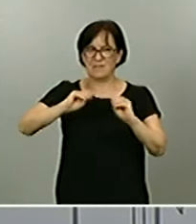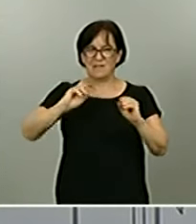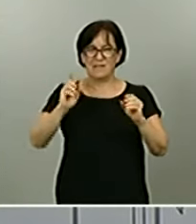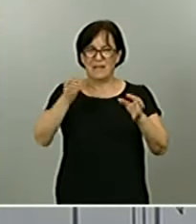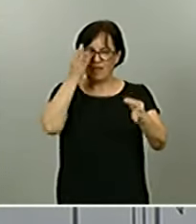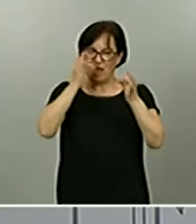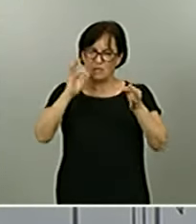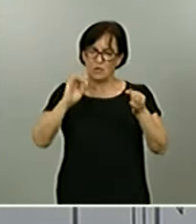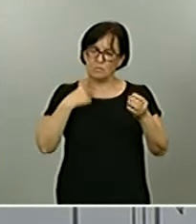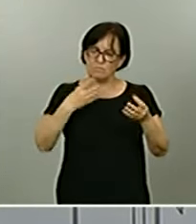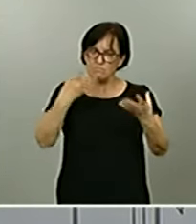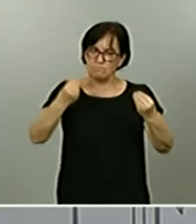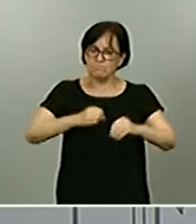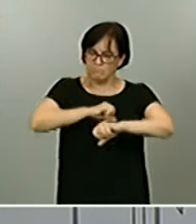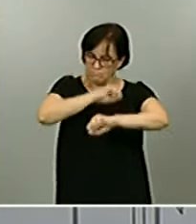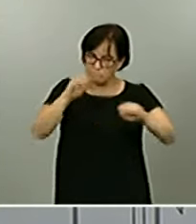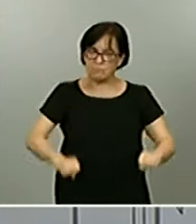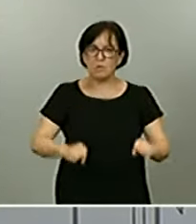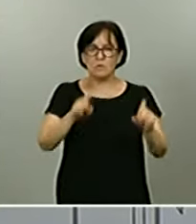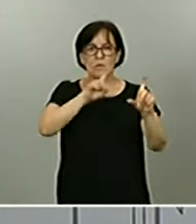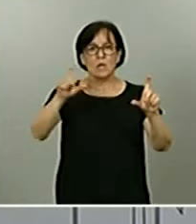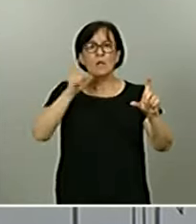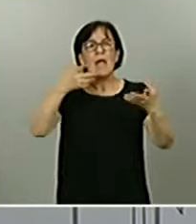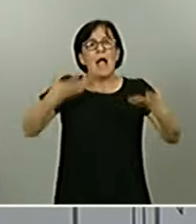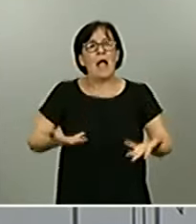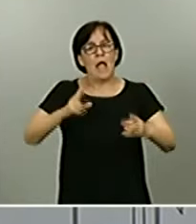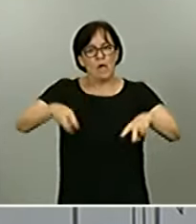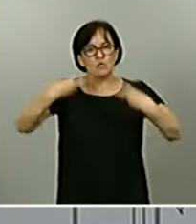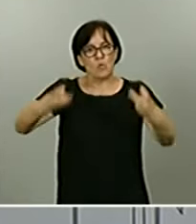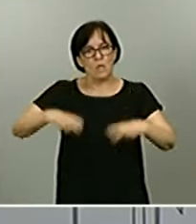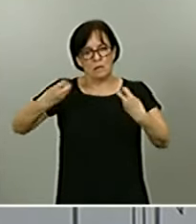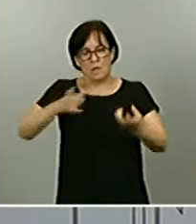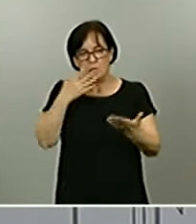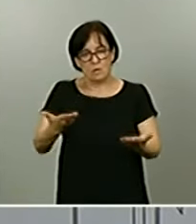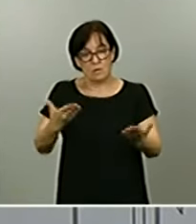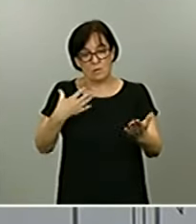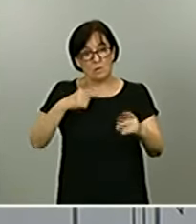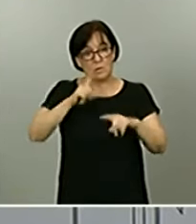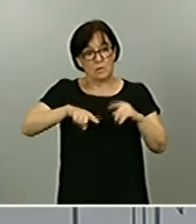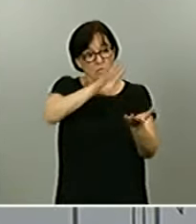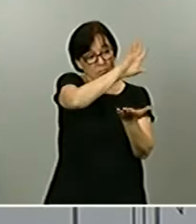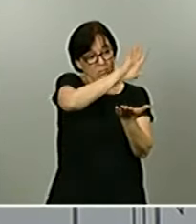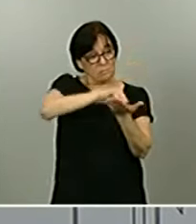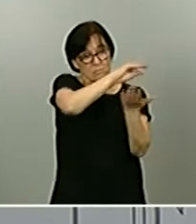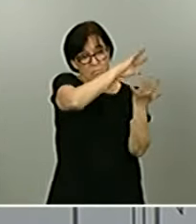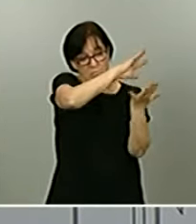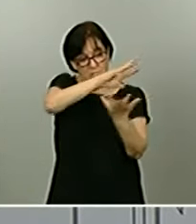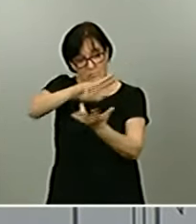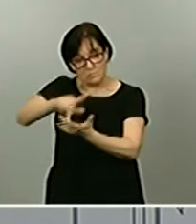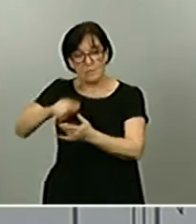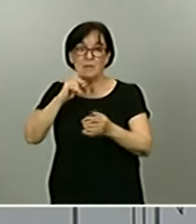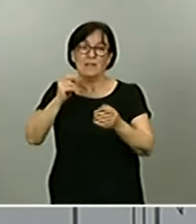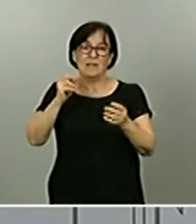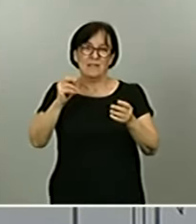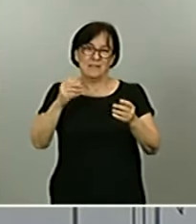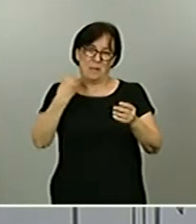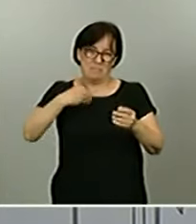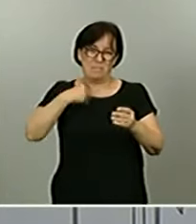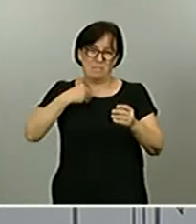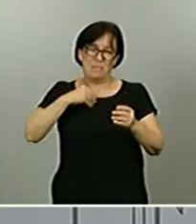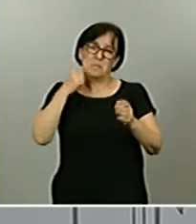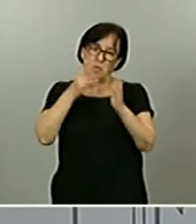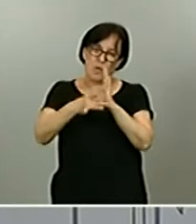y buenas, se van a ir actualizando en la medida de lo posible en cuanto estén disponibles esas series de calidad, pero ahora